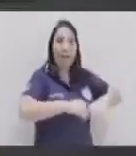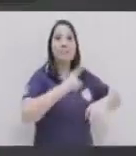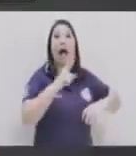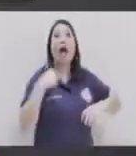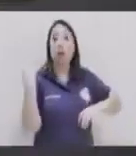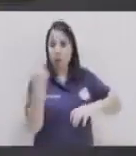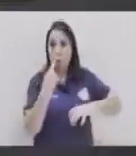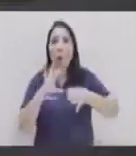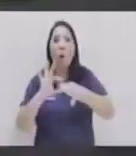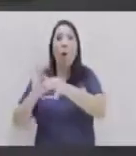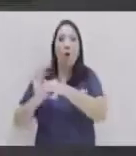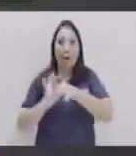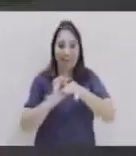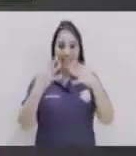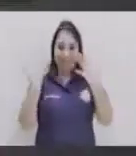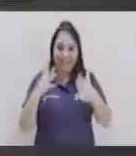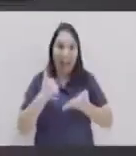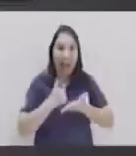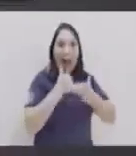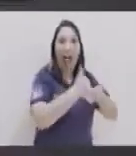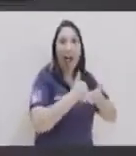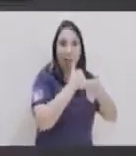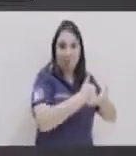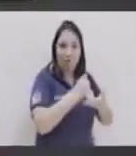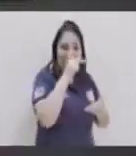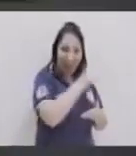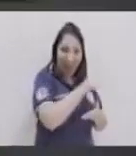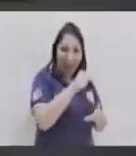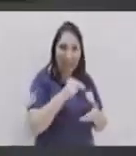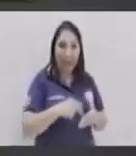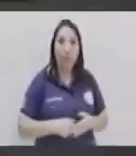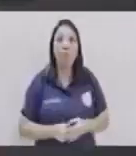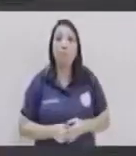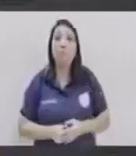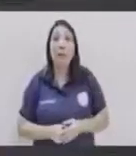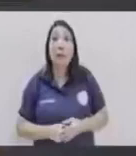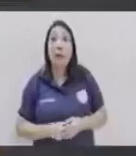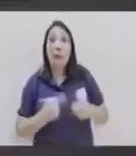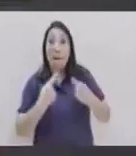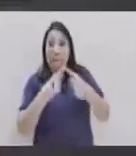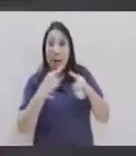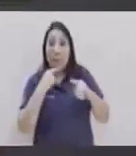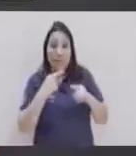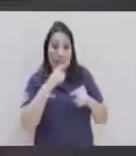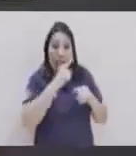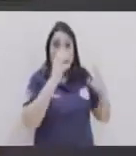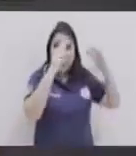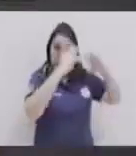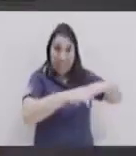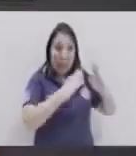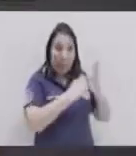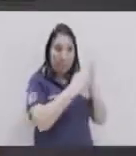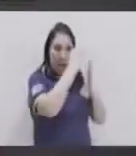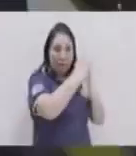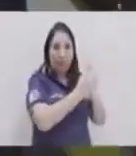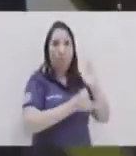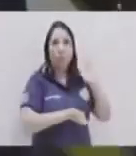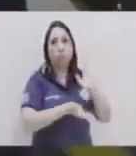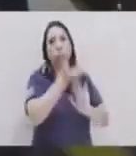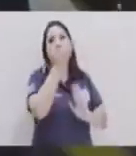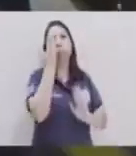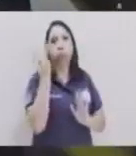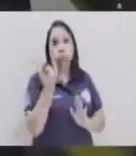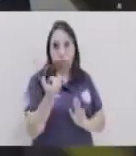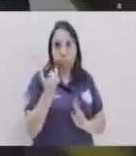mitigación. Este proceso en realidad es bastante costoso económicamente